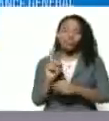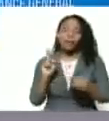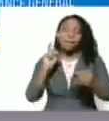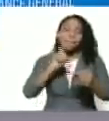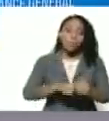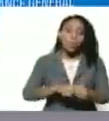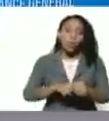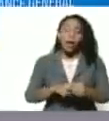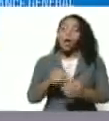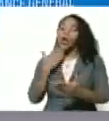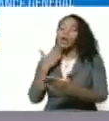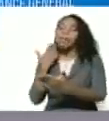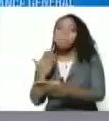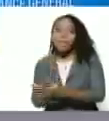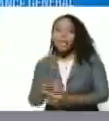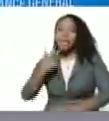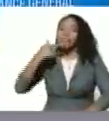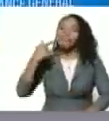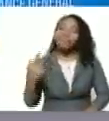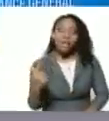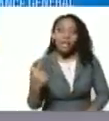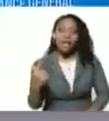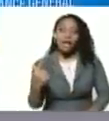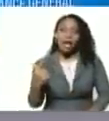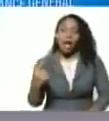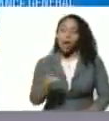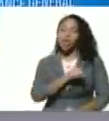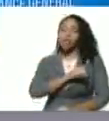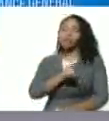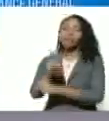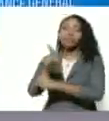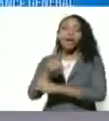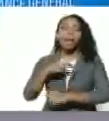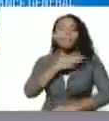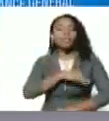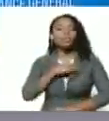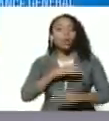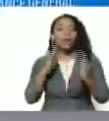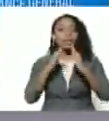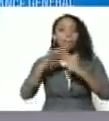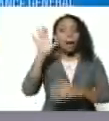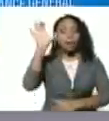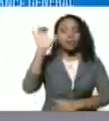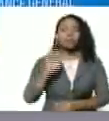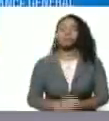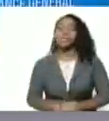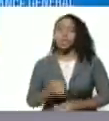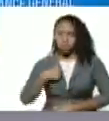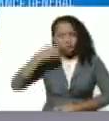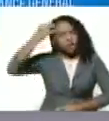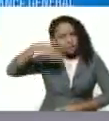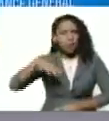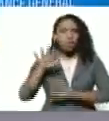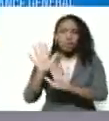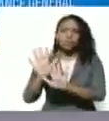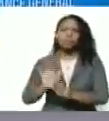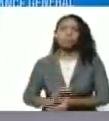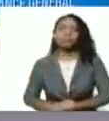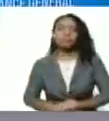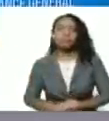a lo que pida, a lo que diga, a lo que dicte la gran misión Hogares de la Patria. Así lo creo, de